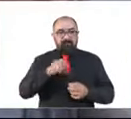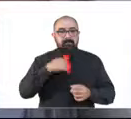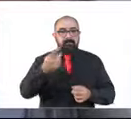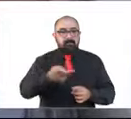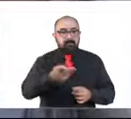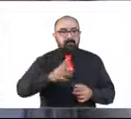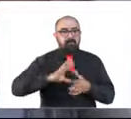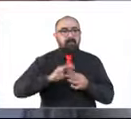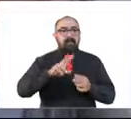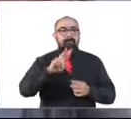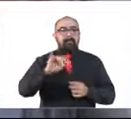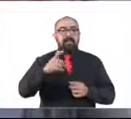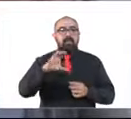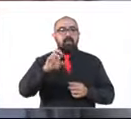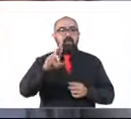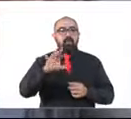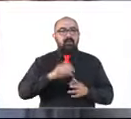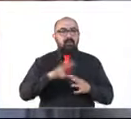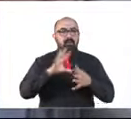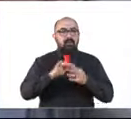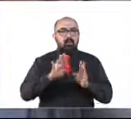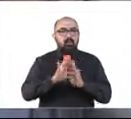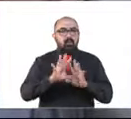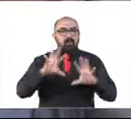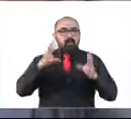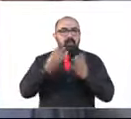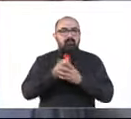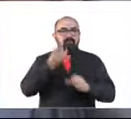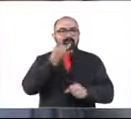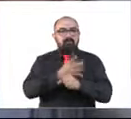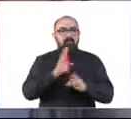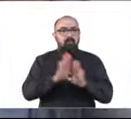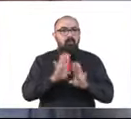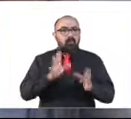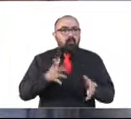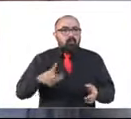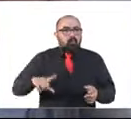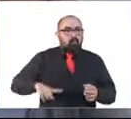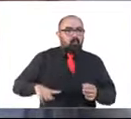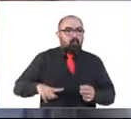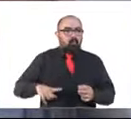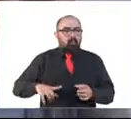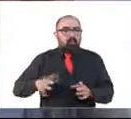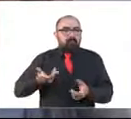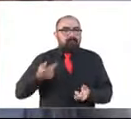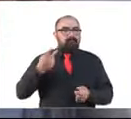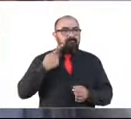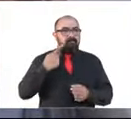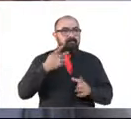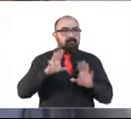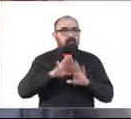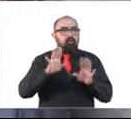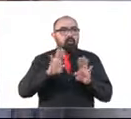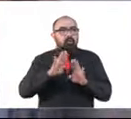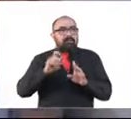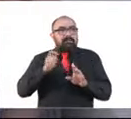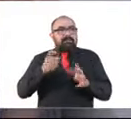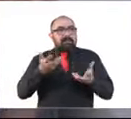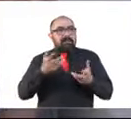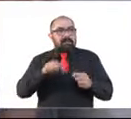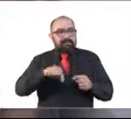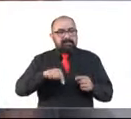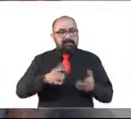Páramo sobre cómo ha sido, en términos políticos, digamos, la gobernanza, en términos de la gobernanza ambiental de la